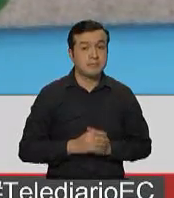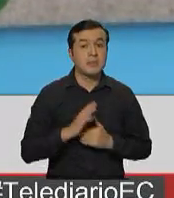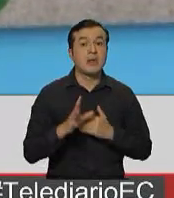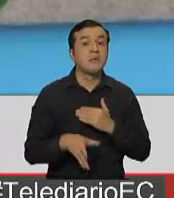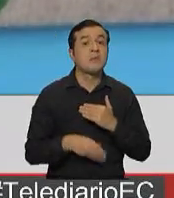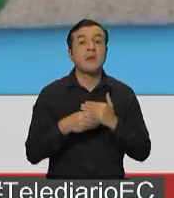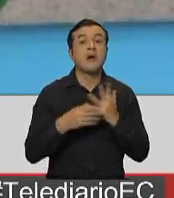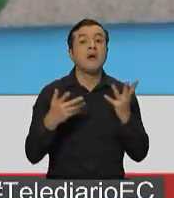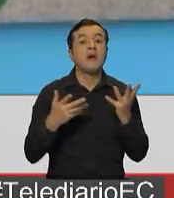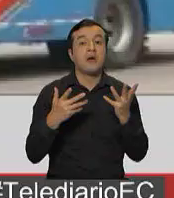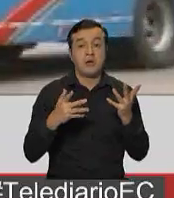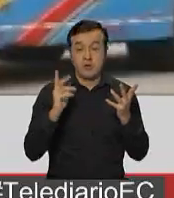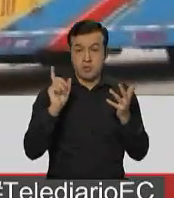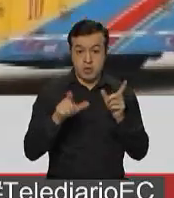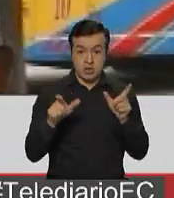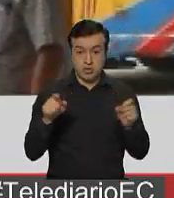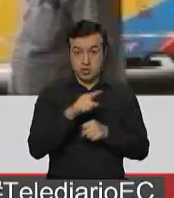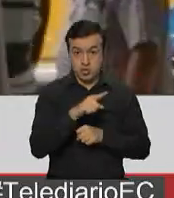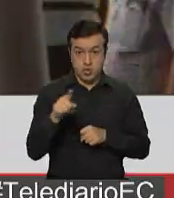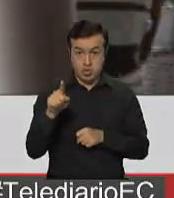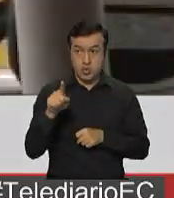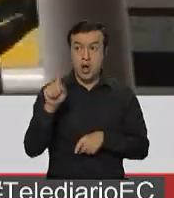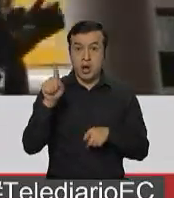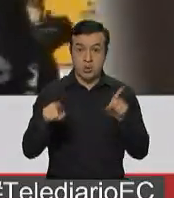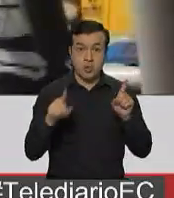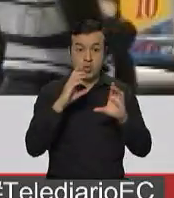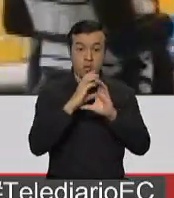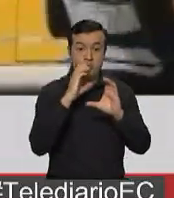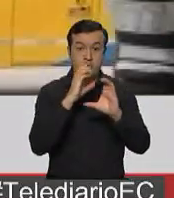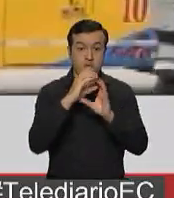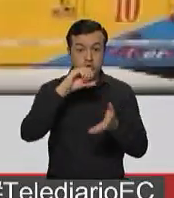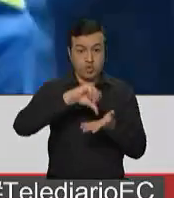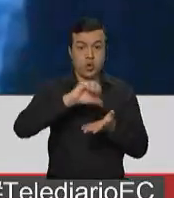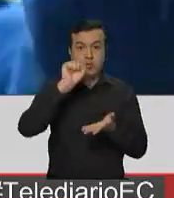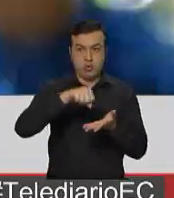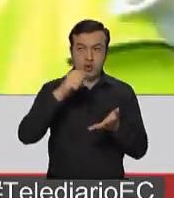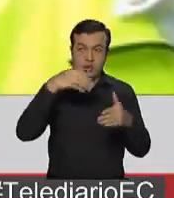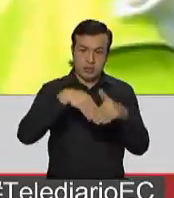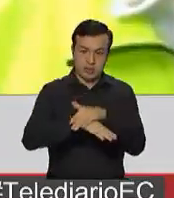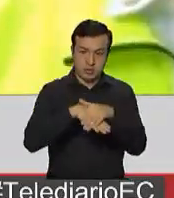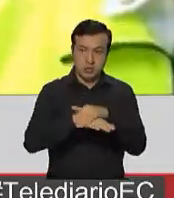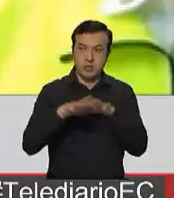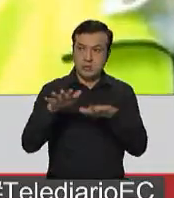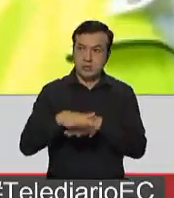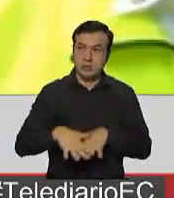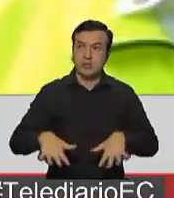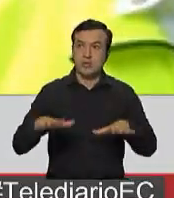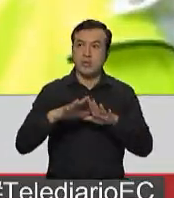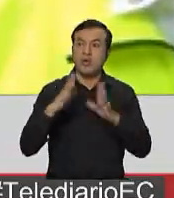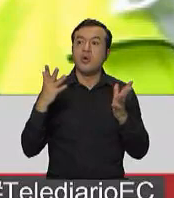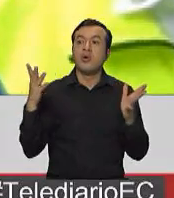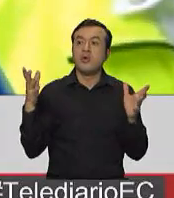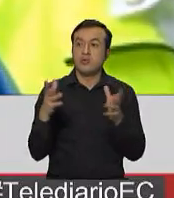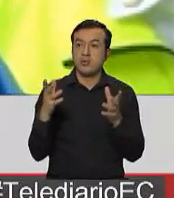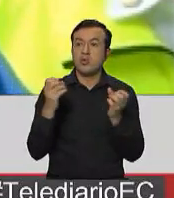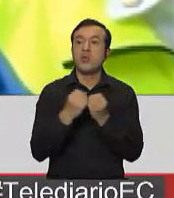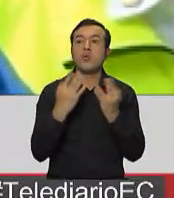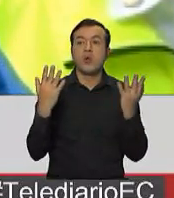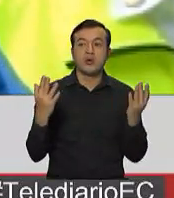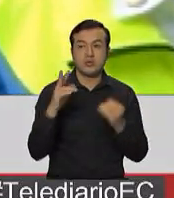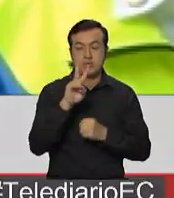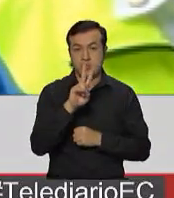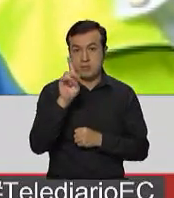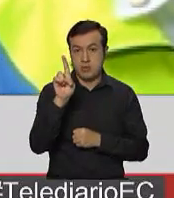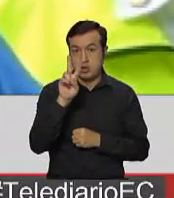ha permitido el ingreso a la terminal de algunas rutas de buses urbanos. Del lado de donde llegan los buses urbanos, hemos habilitado 21